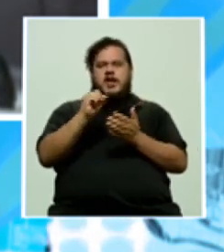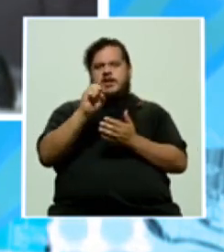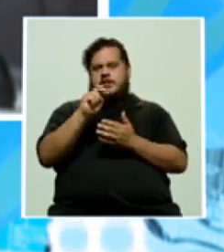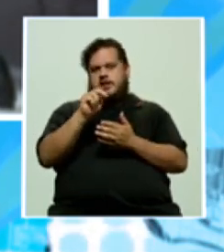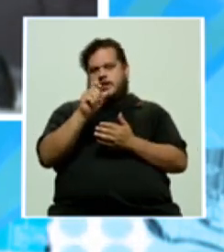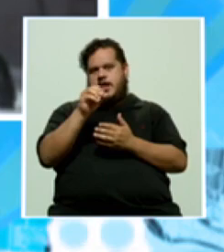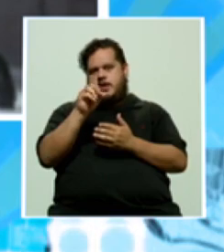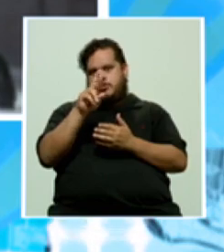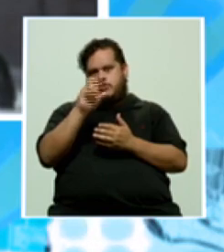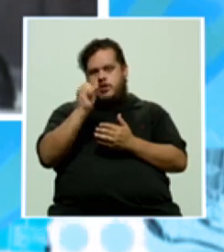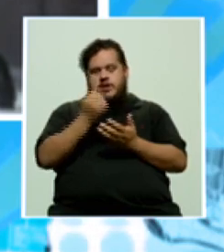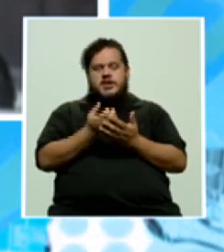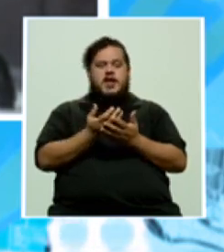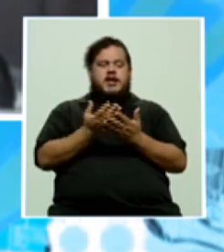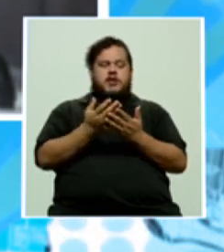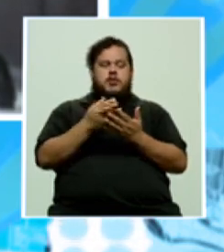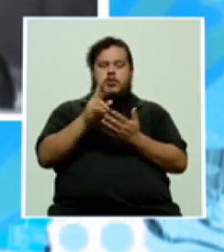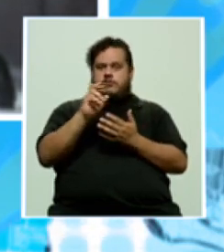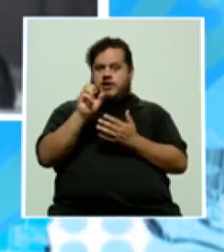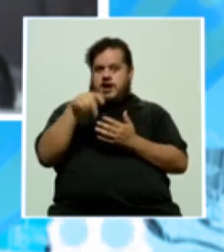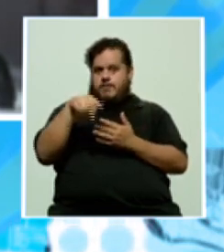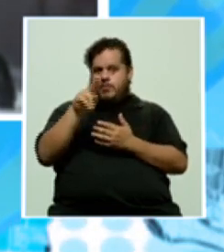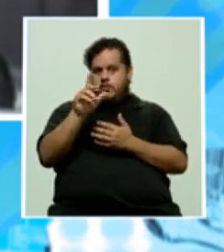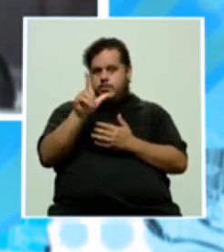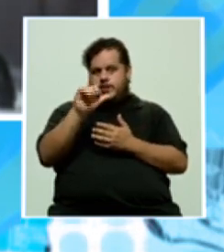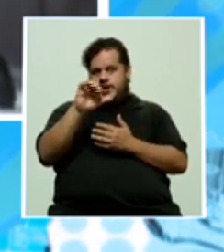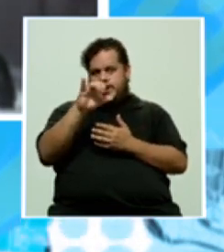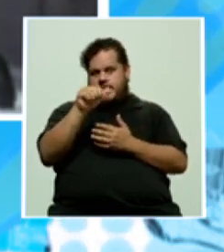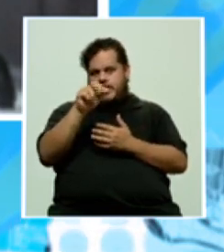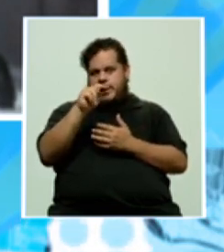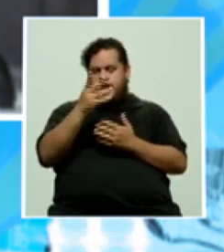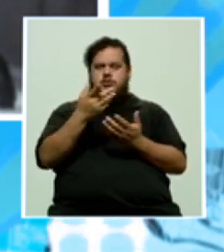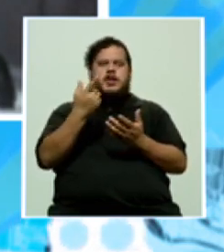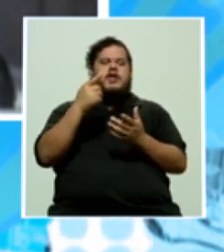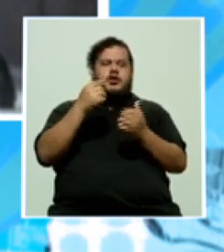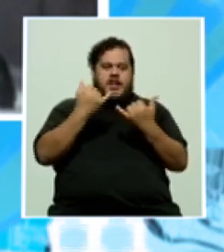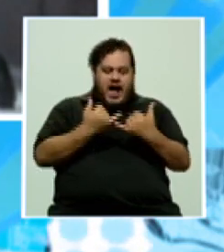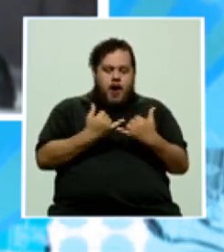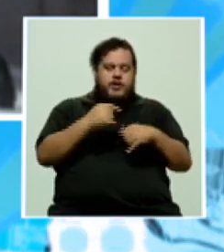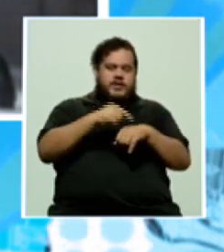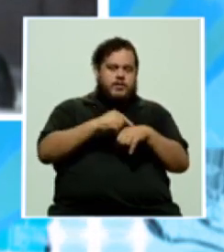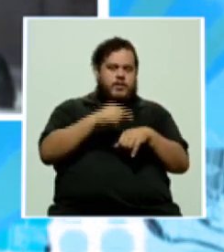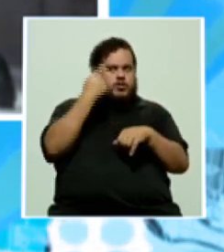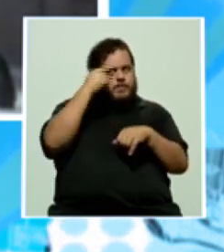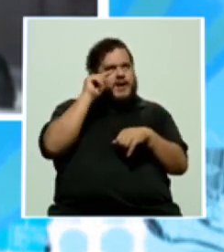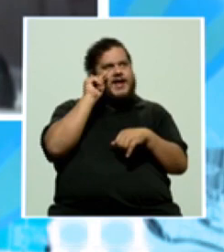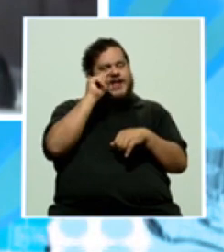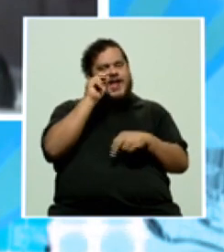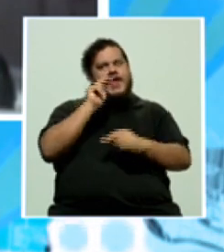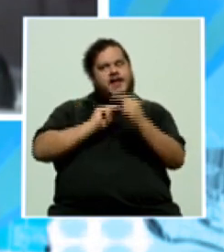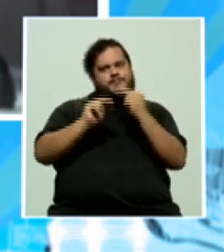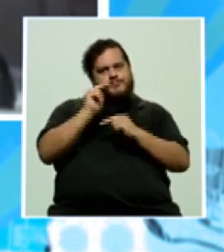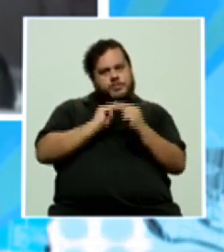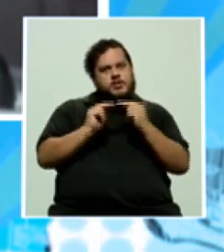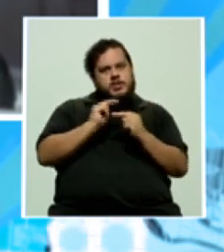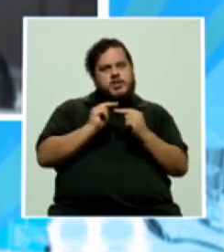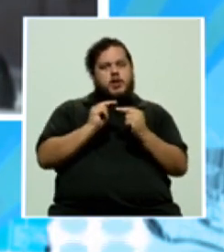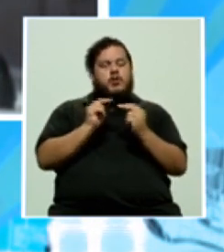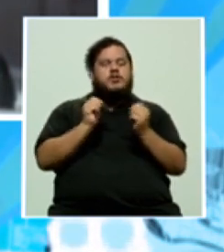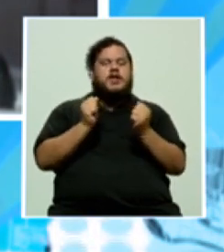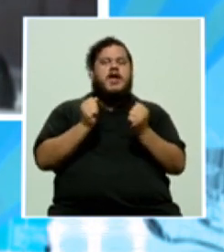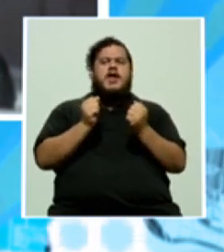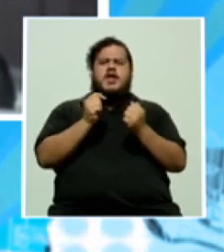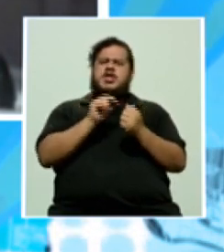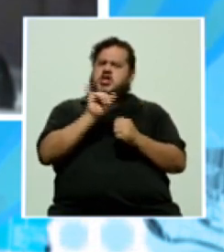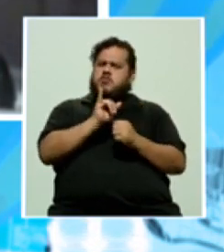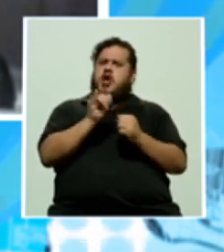y entonces este es el momento para que ponga a prueba precisamente esos credenciales que tiene de negociador, de persona